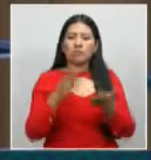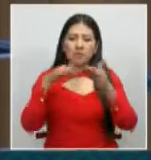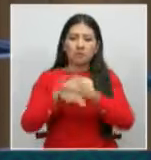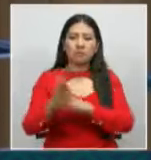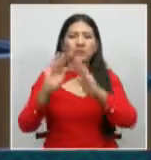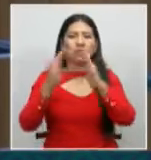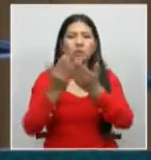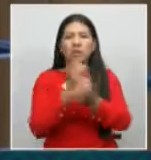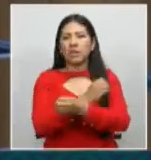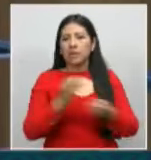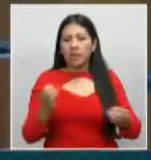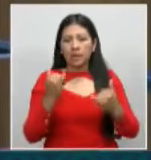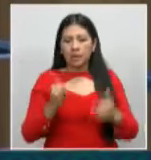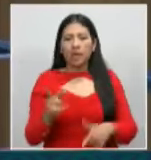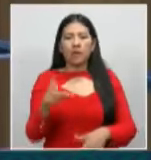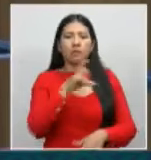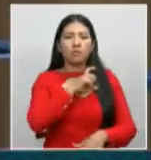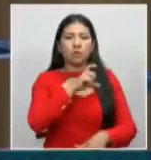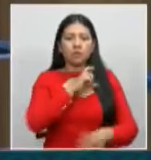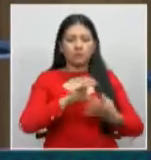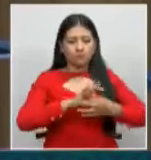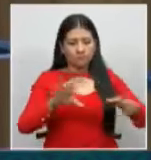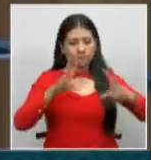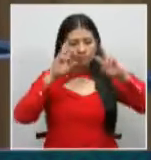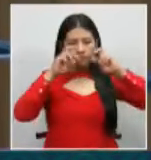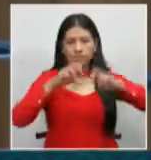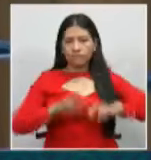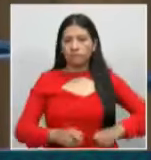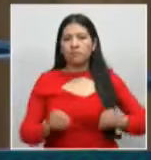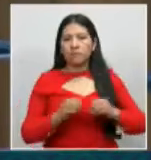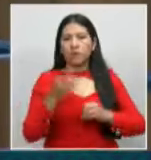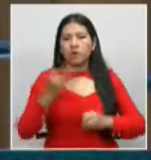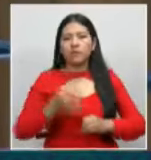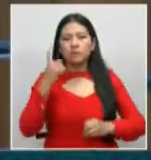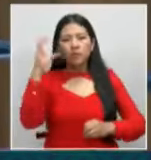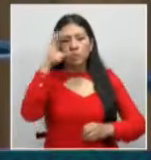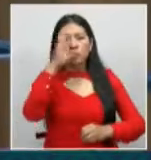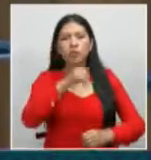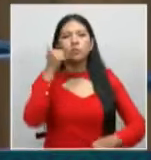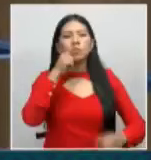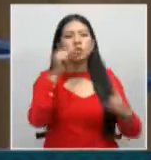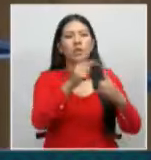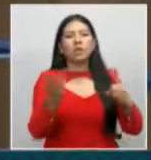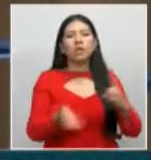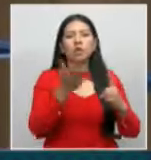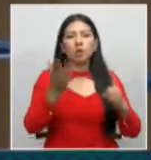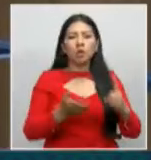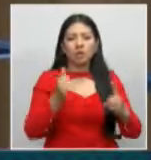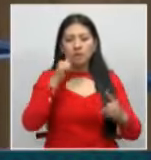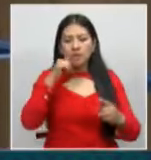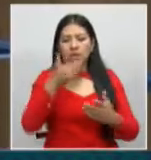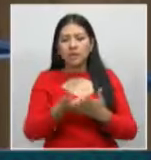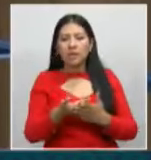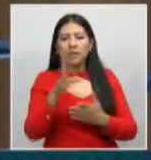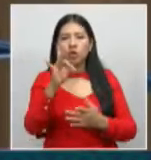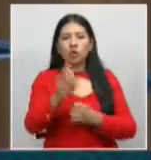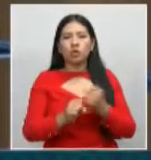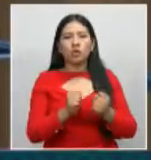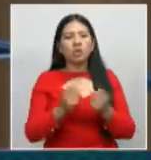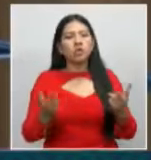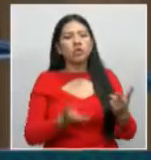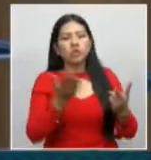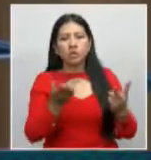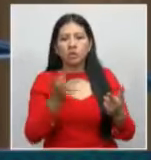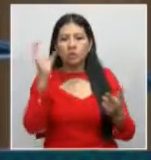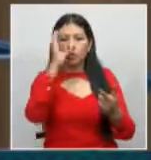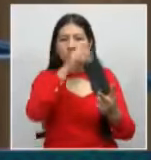policía boliviana ha abierto este caso de oficio para lograr encontrar a esta mujer, para poder decirle a todo el pueblo boliviano que se encuentra